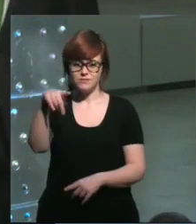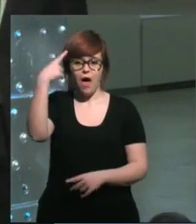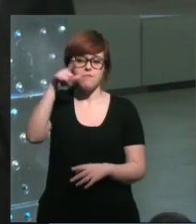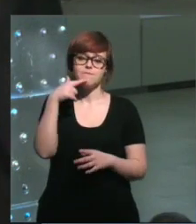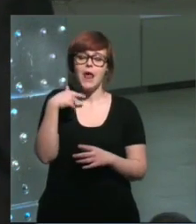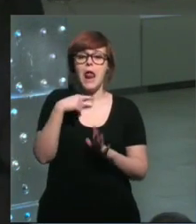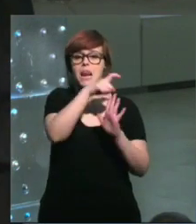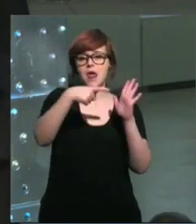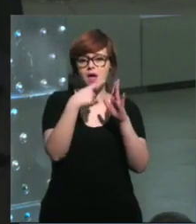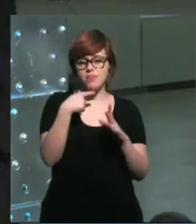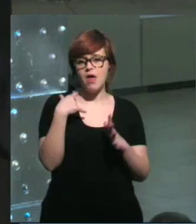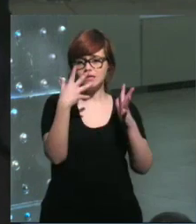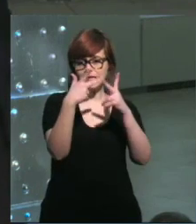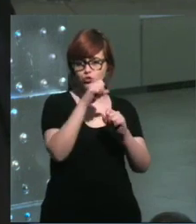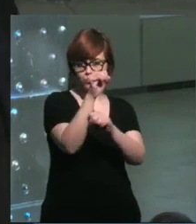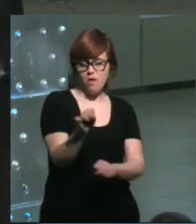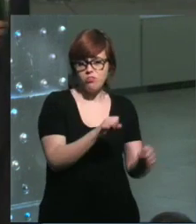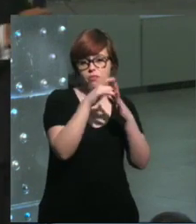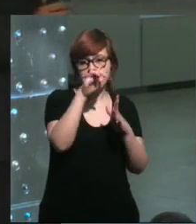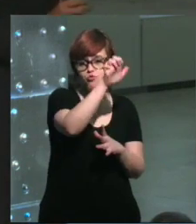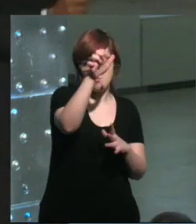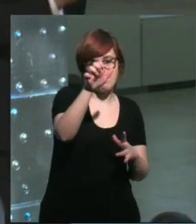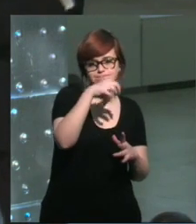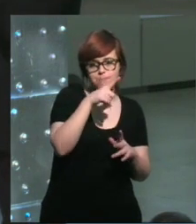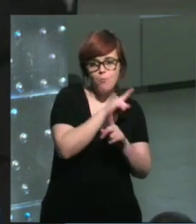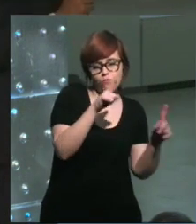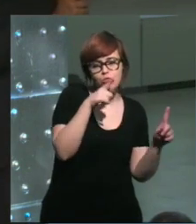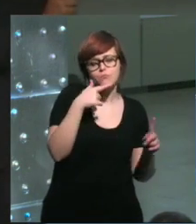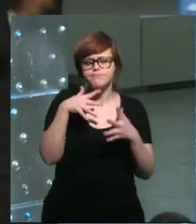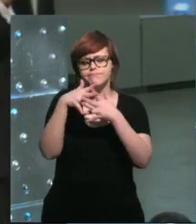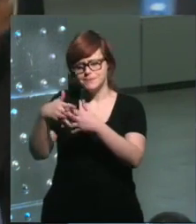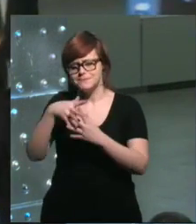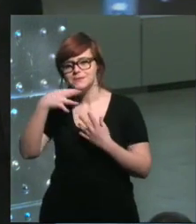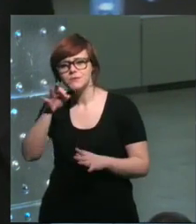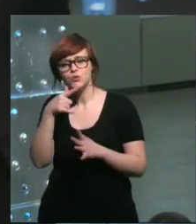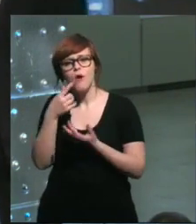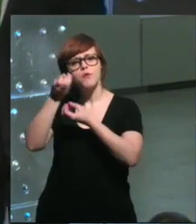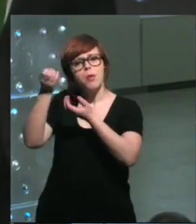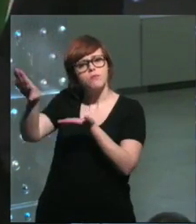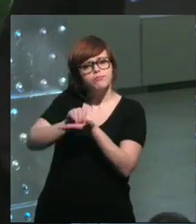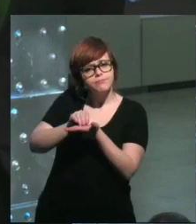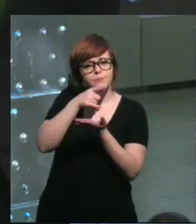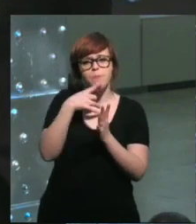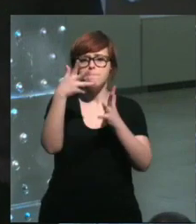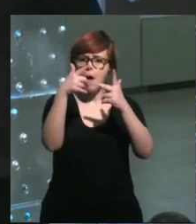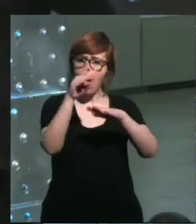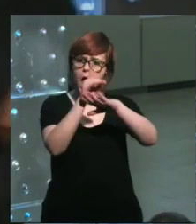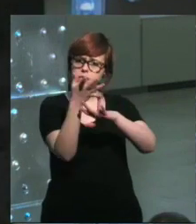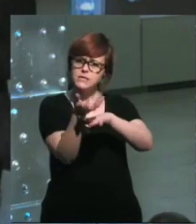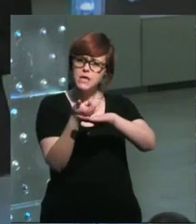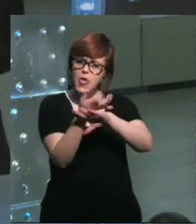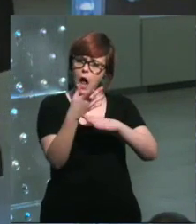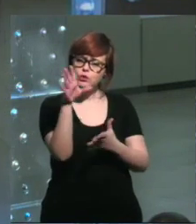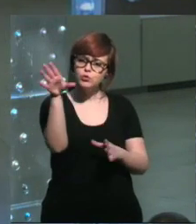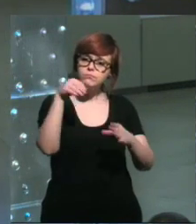bueno, pensemos en lo que sí se puede, no en lo que no se puede. Se recopilaba esa información, se ponía en la base de datos. Y cuando Obama anuncia